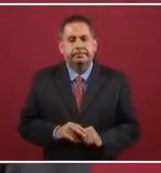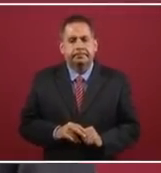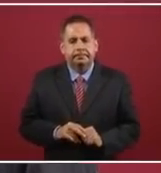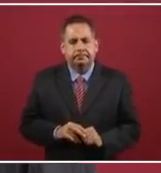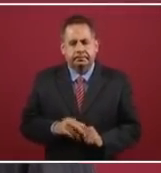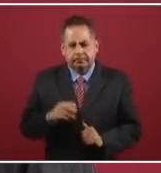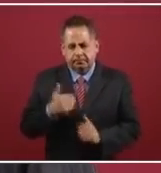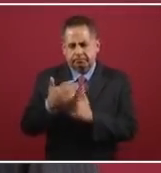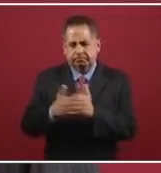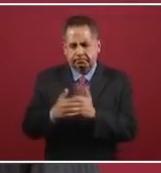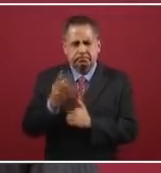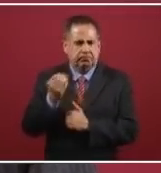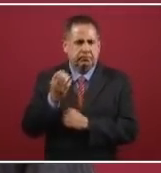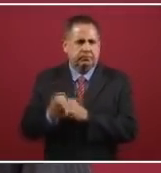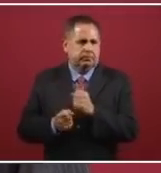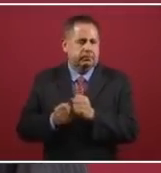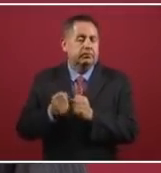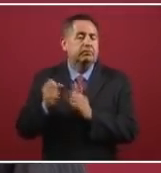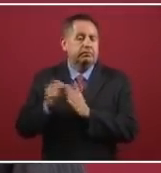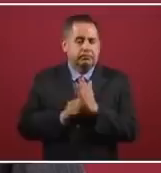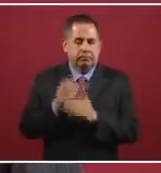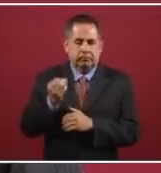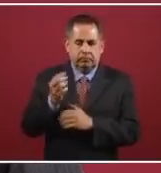estamos por cumplir